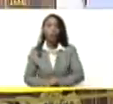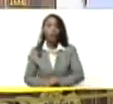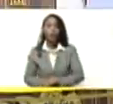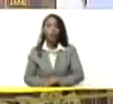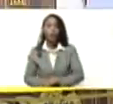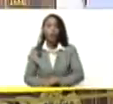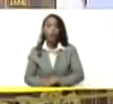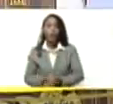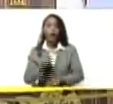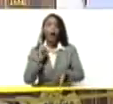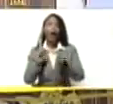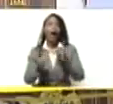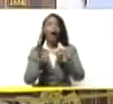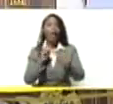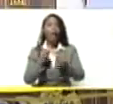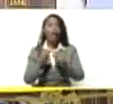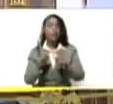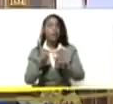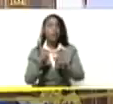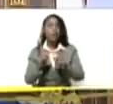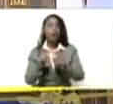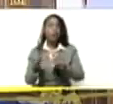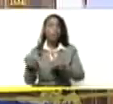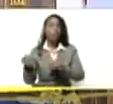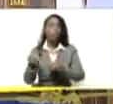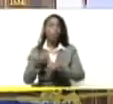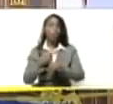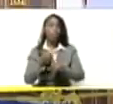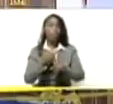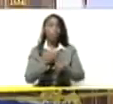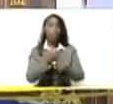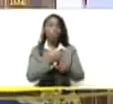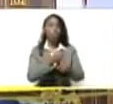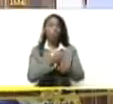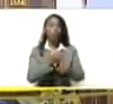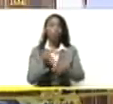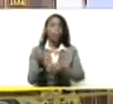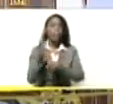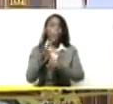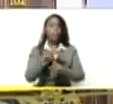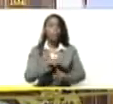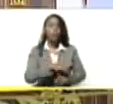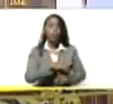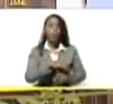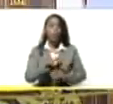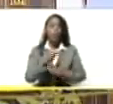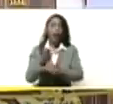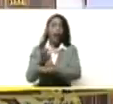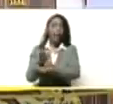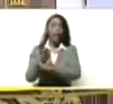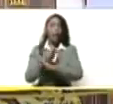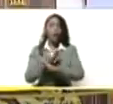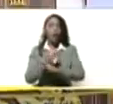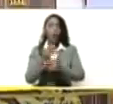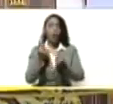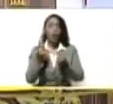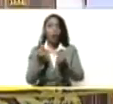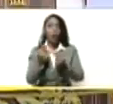pareciera que la burocracia estuviese en contra de los emprendedores por eso es tan importante presidente que todo el aparato gubernamental